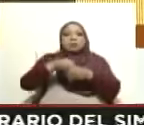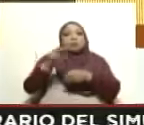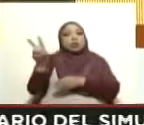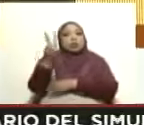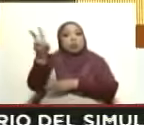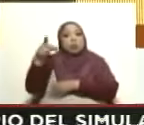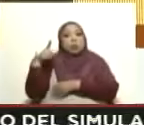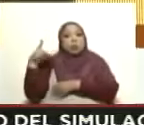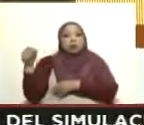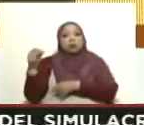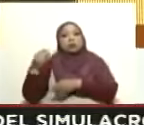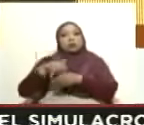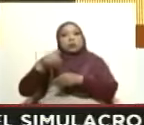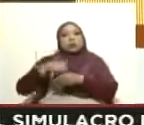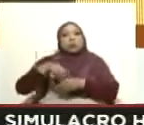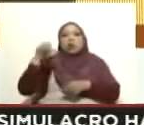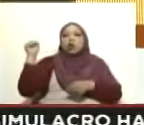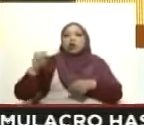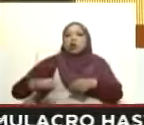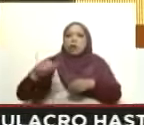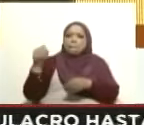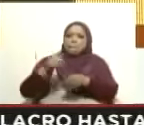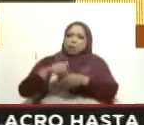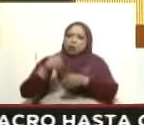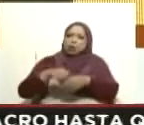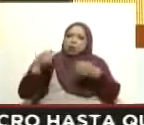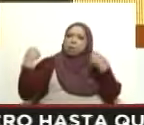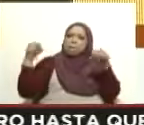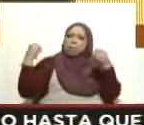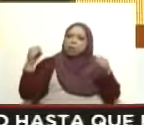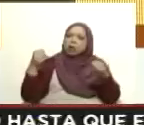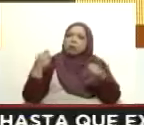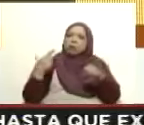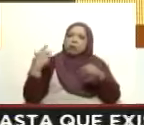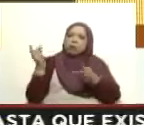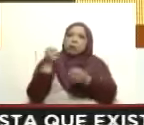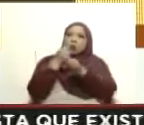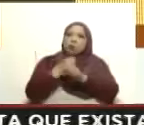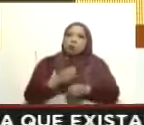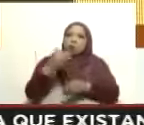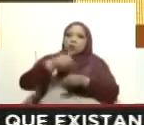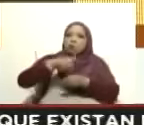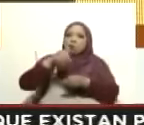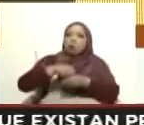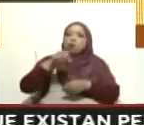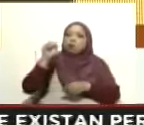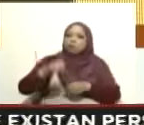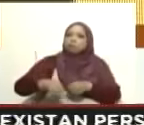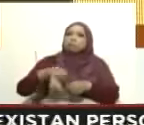señora las votaciones No hoy sí hoy también son las votaciones me dijo la señora y fue y esperó y votó